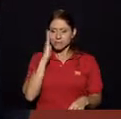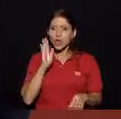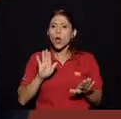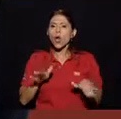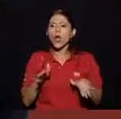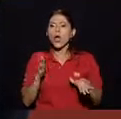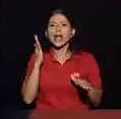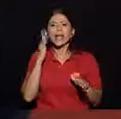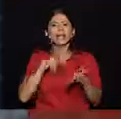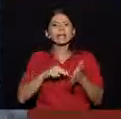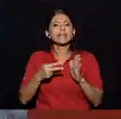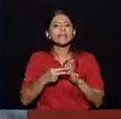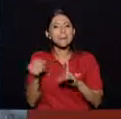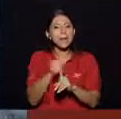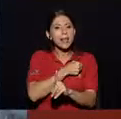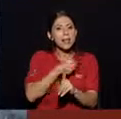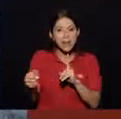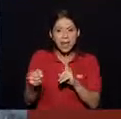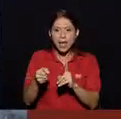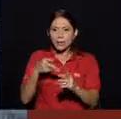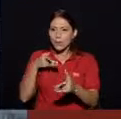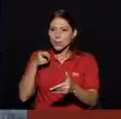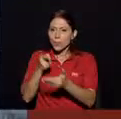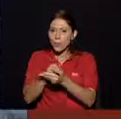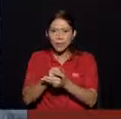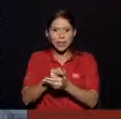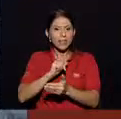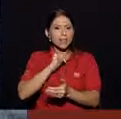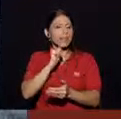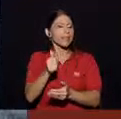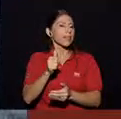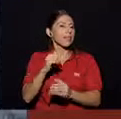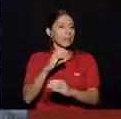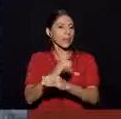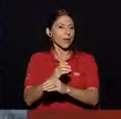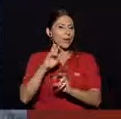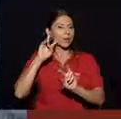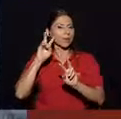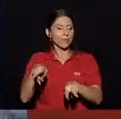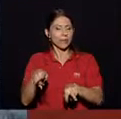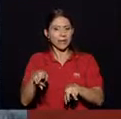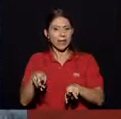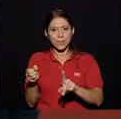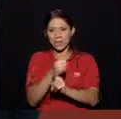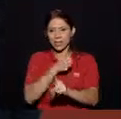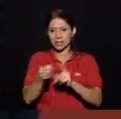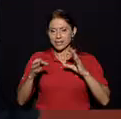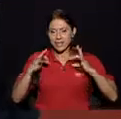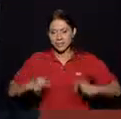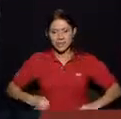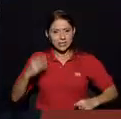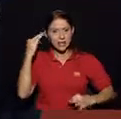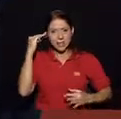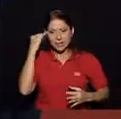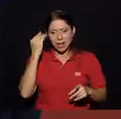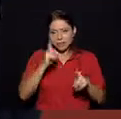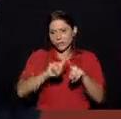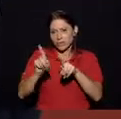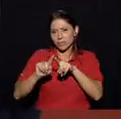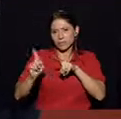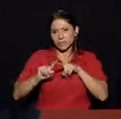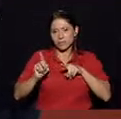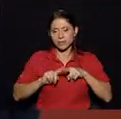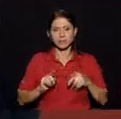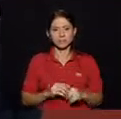es el maltrato, la negligencia, la violencia física, la violencia mental y demás. Y además, una de las cosas que es